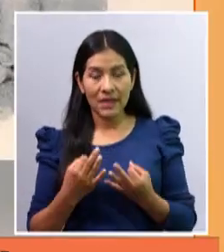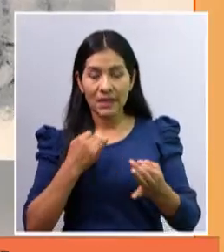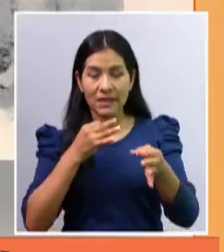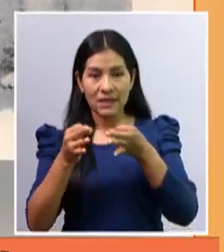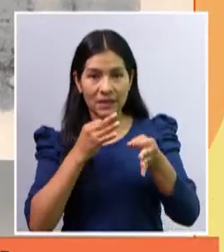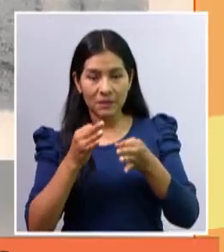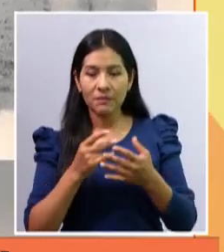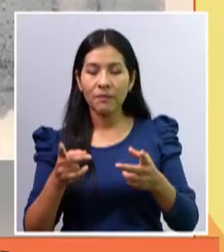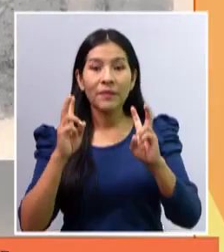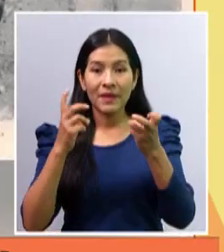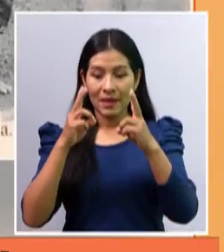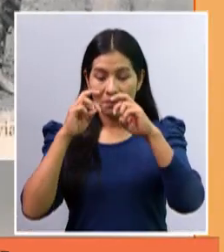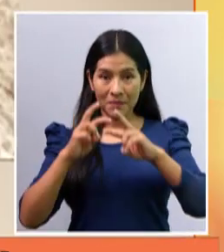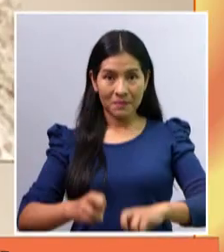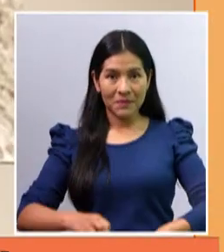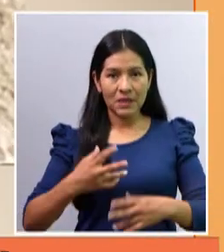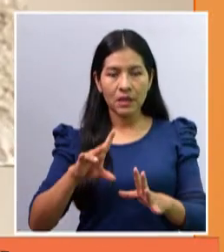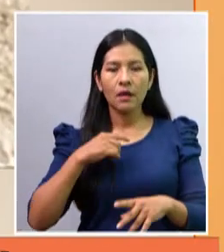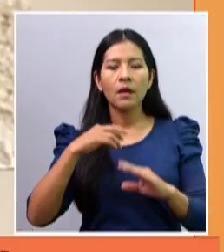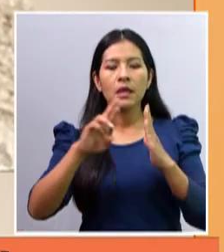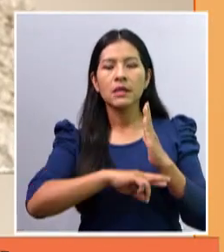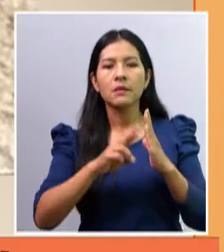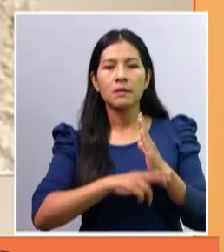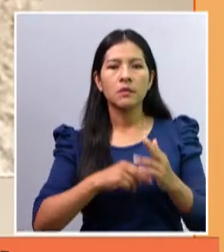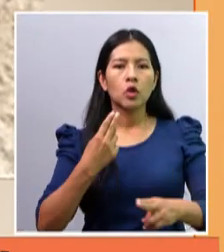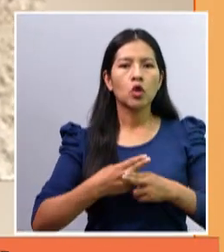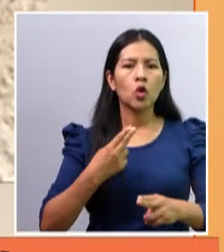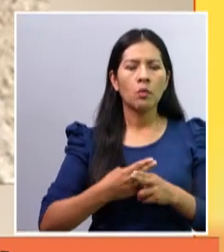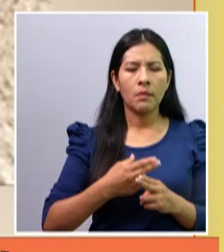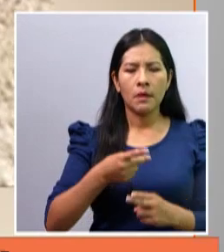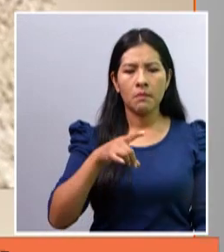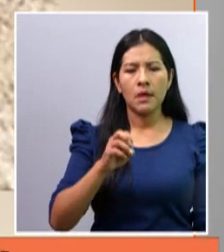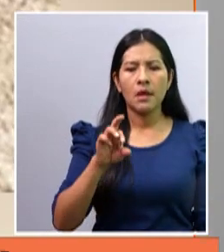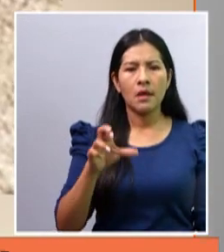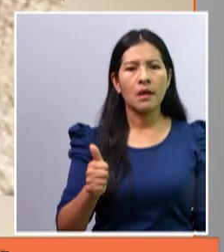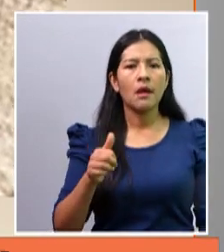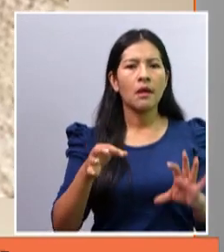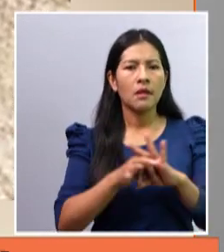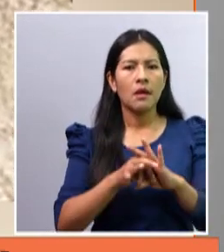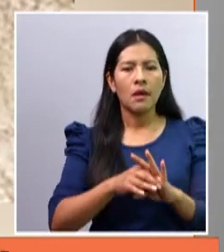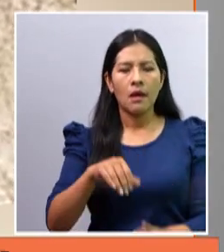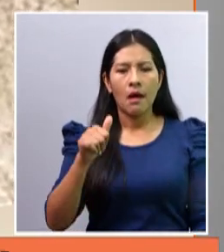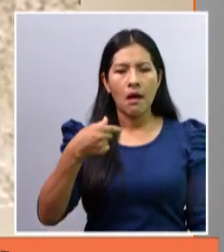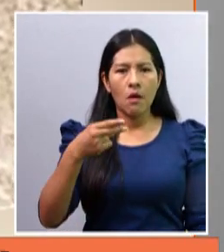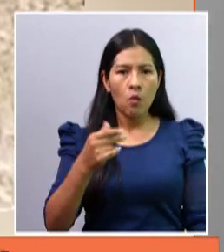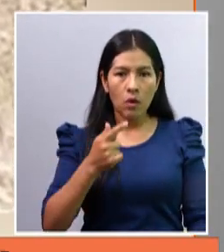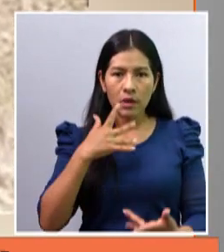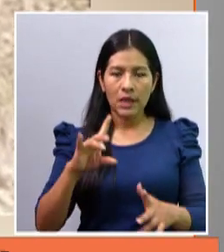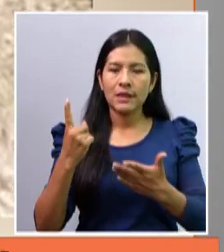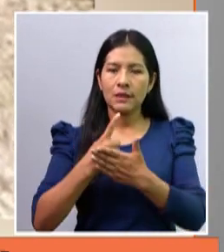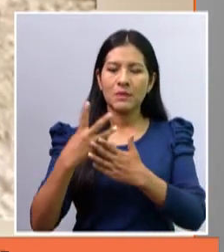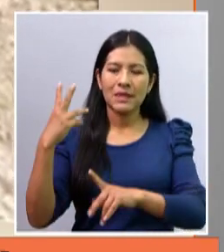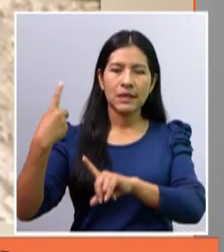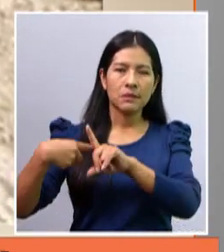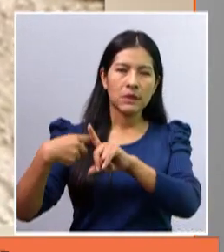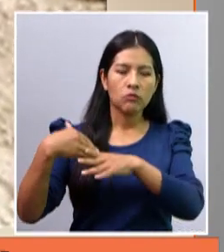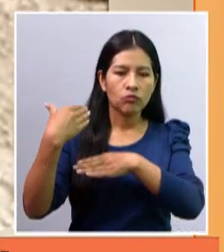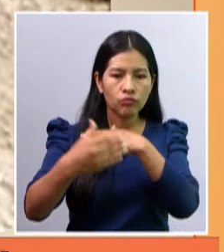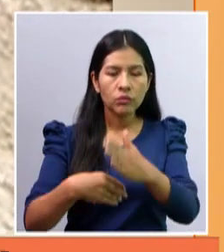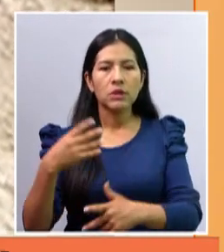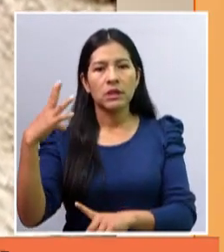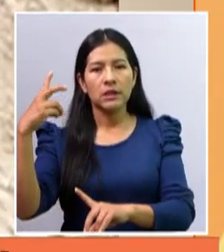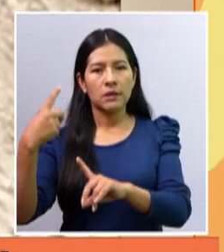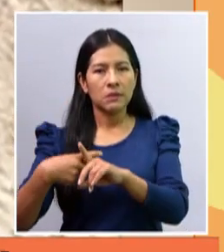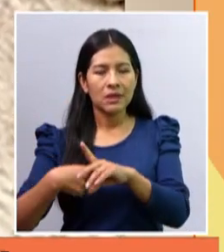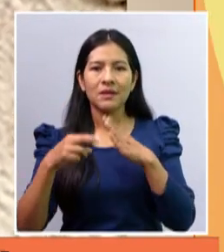investigación a la que te refieres se publicó en la revista piedra de agua que es una publicación semestral que saca la fundación cultural del